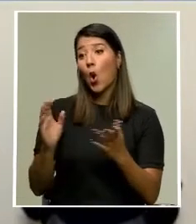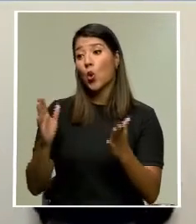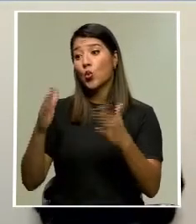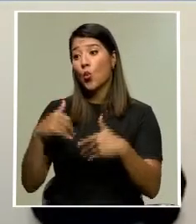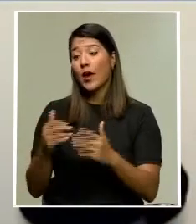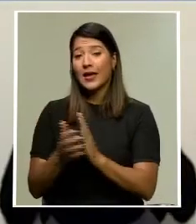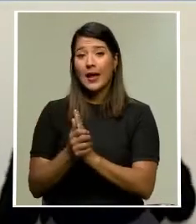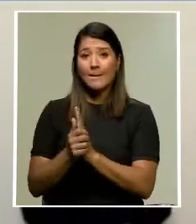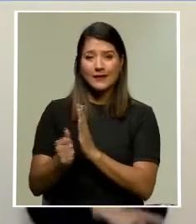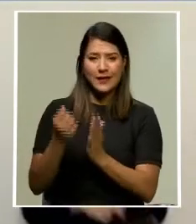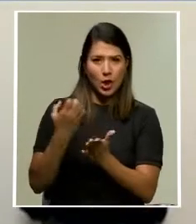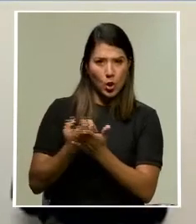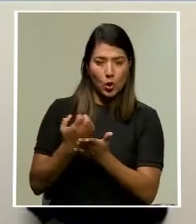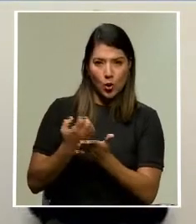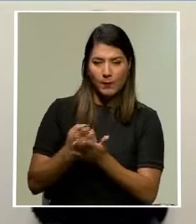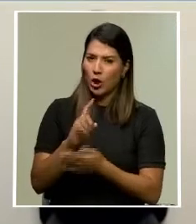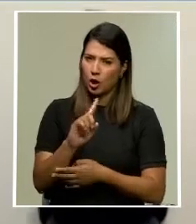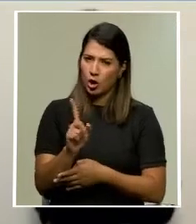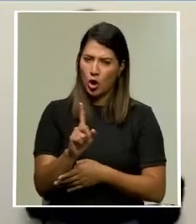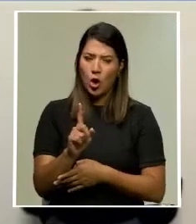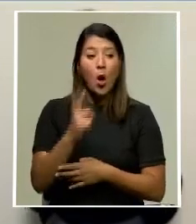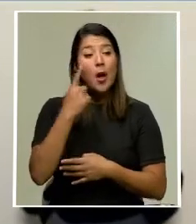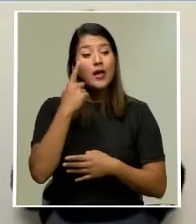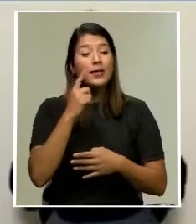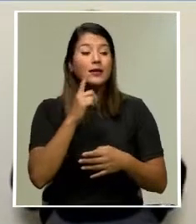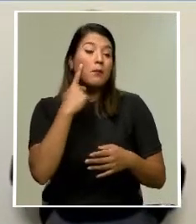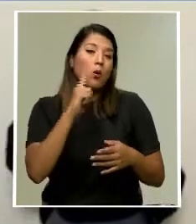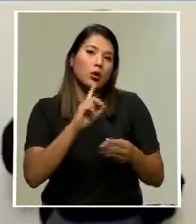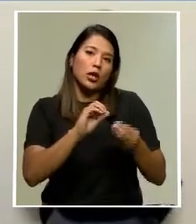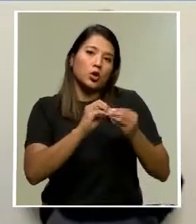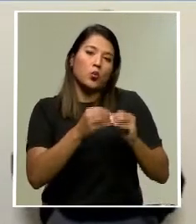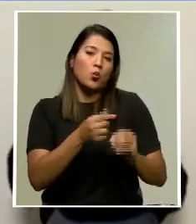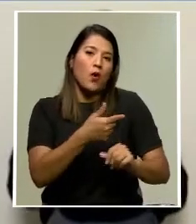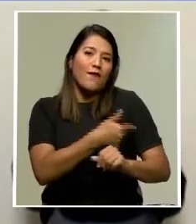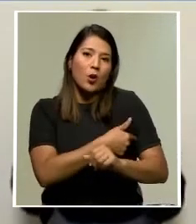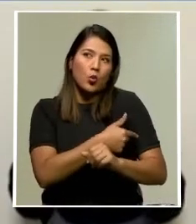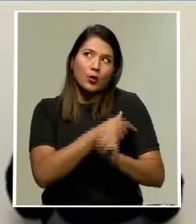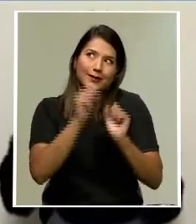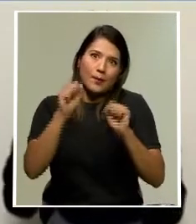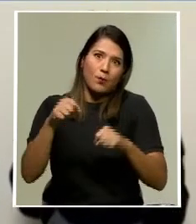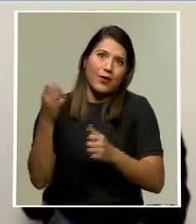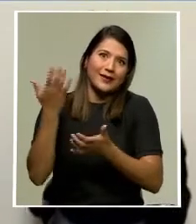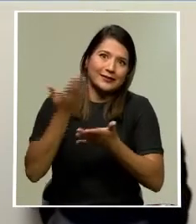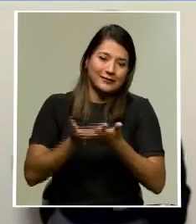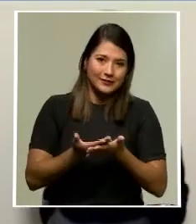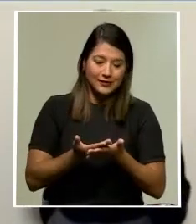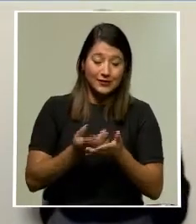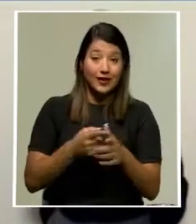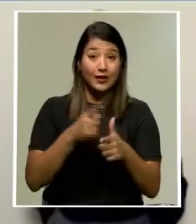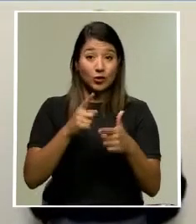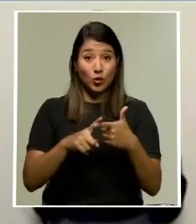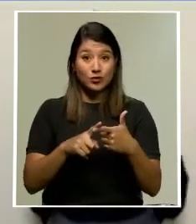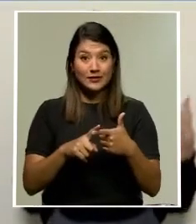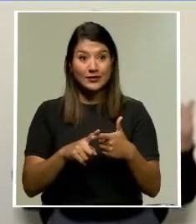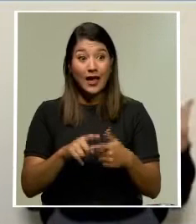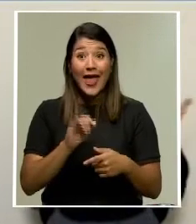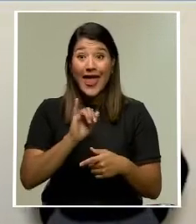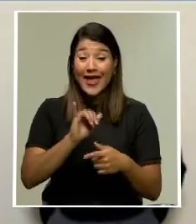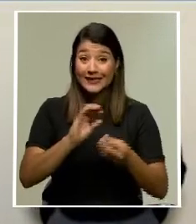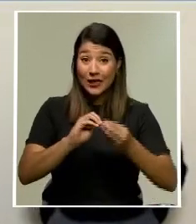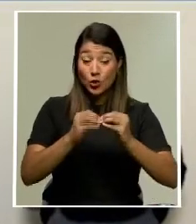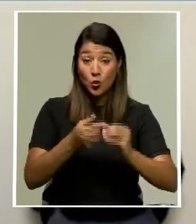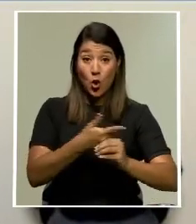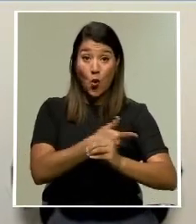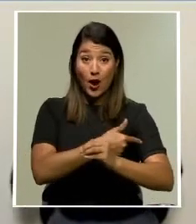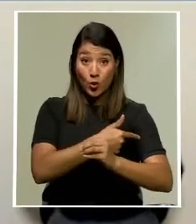económica del país de adquirir la vacuna. Es un asunto más de disponibilidad y que más bien pues por dicha esta cantidad extra de dosis que estamos